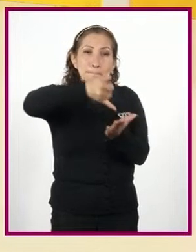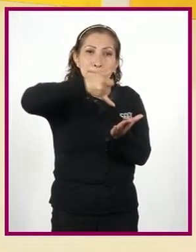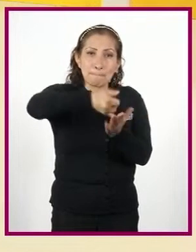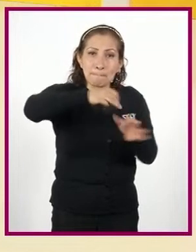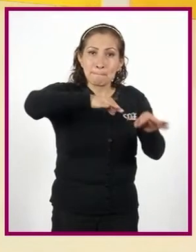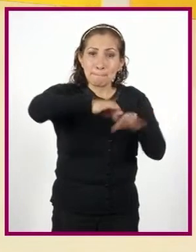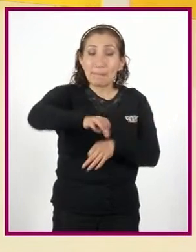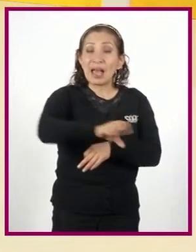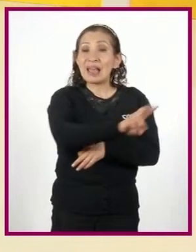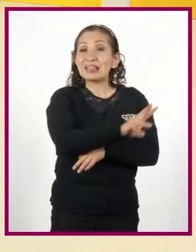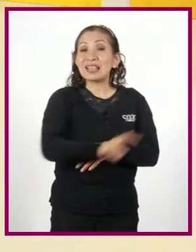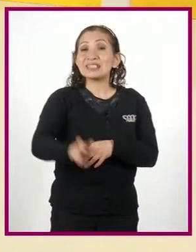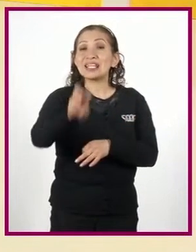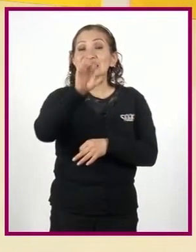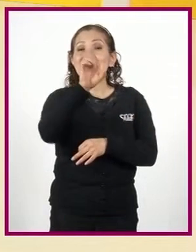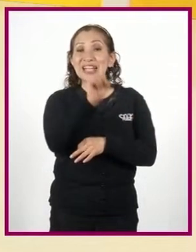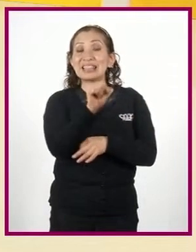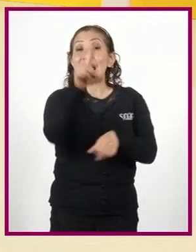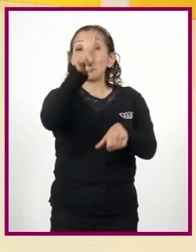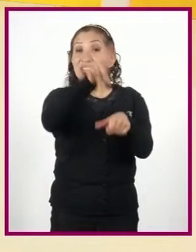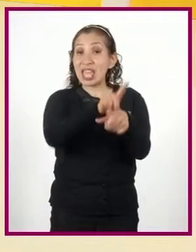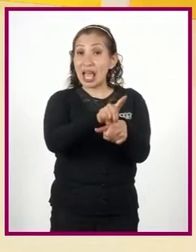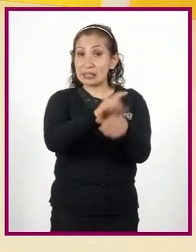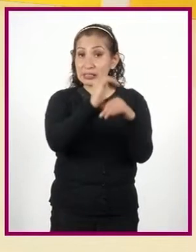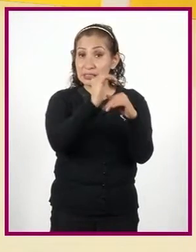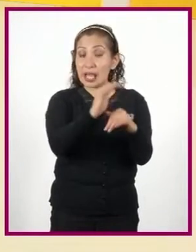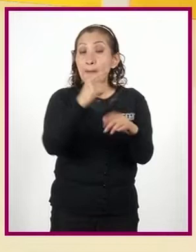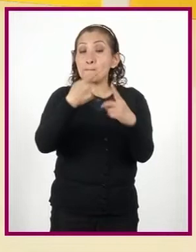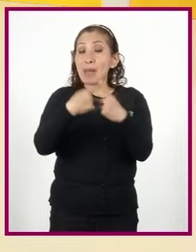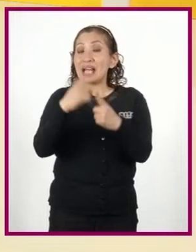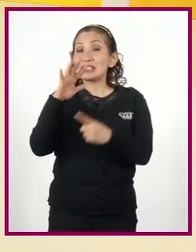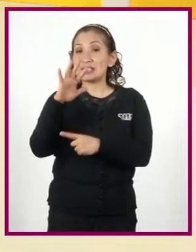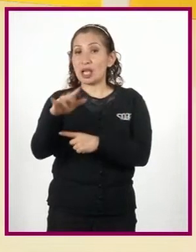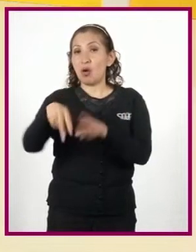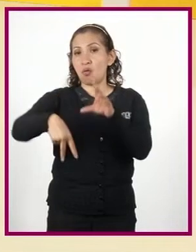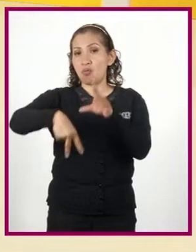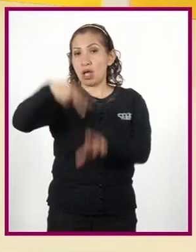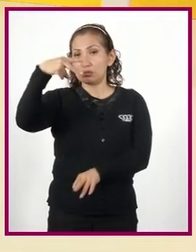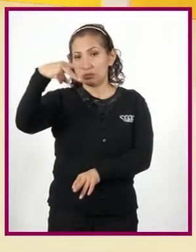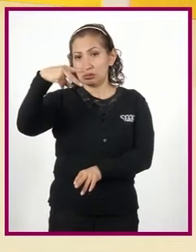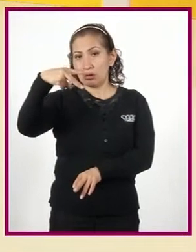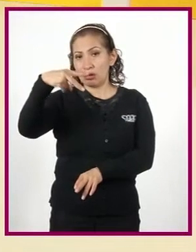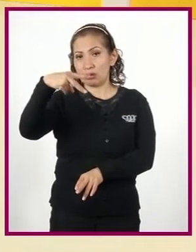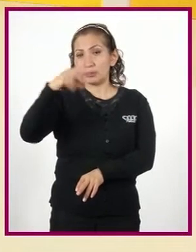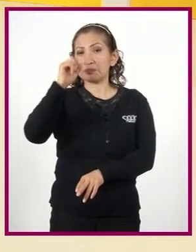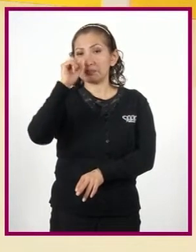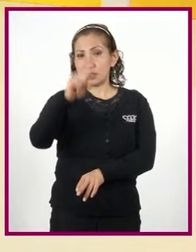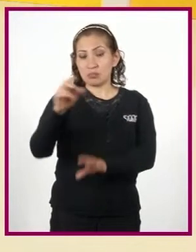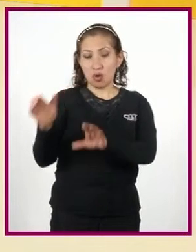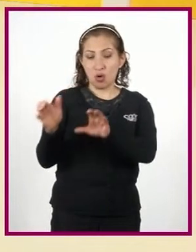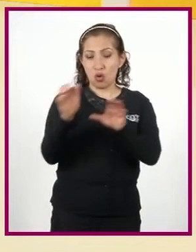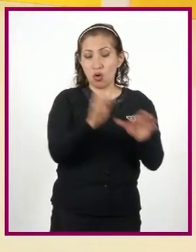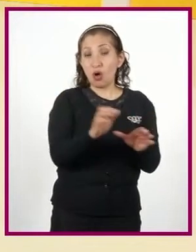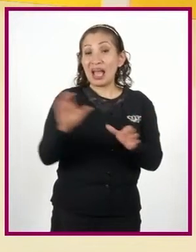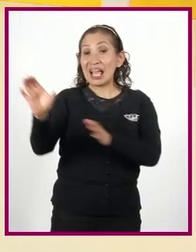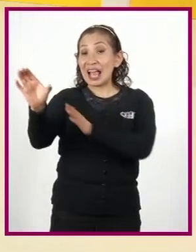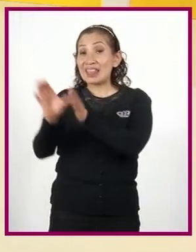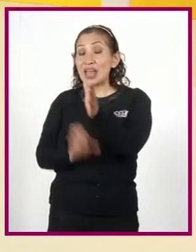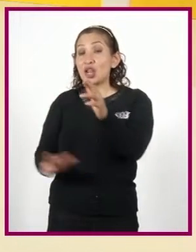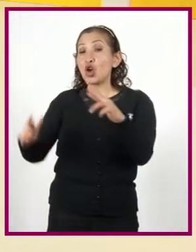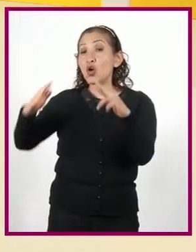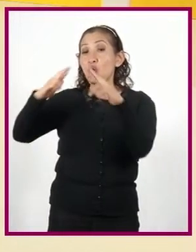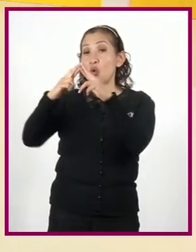de 360 días, más 5 días vacíos. Con base en el calendario ritual,